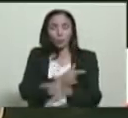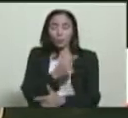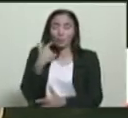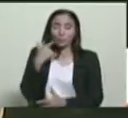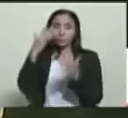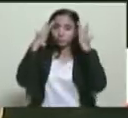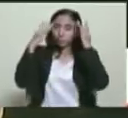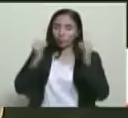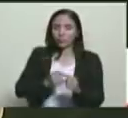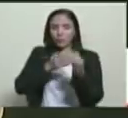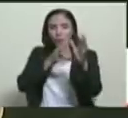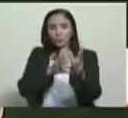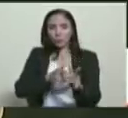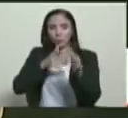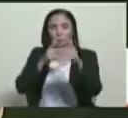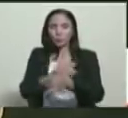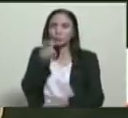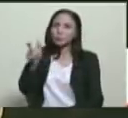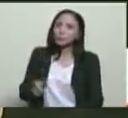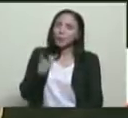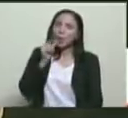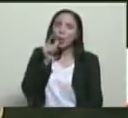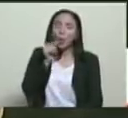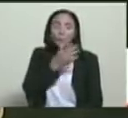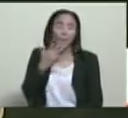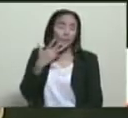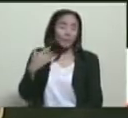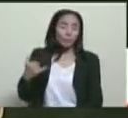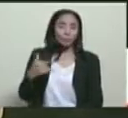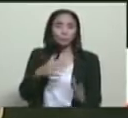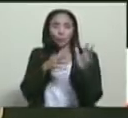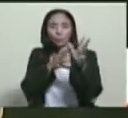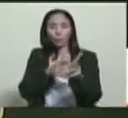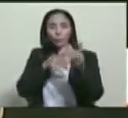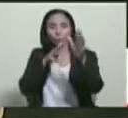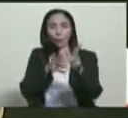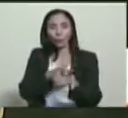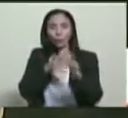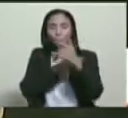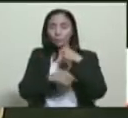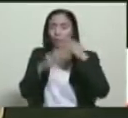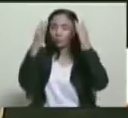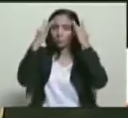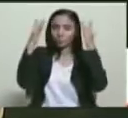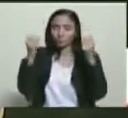música venezolana, Juan Vicente Torrealba.